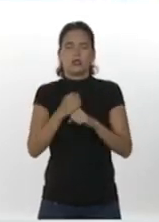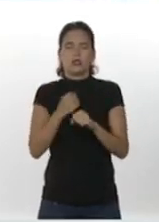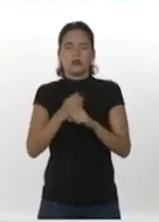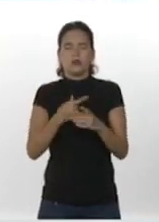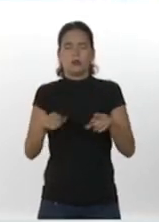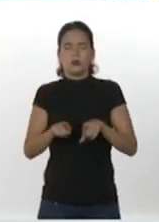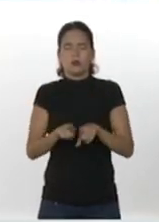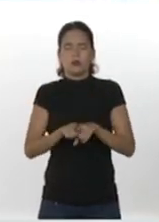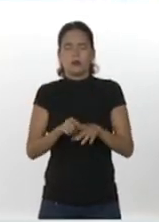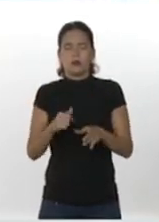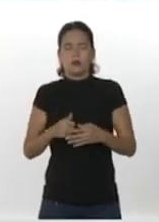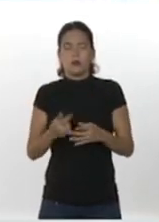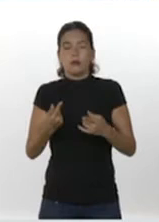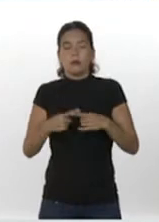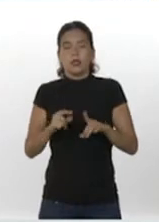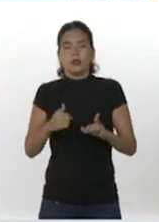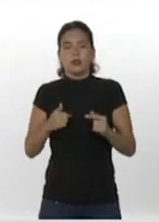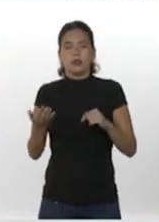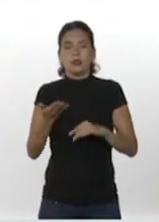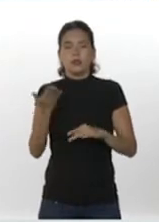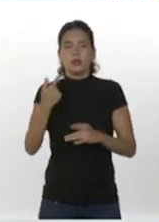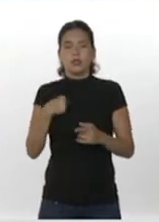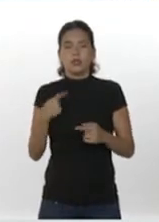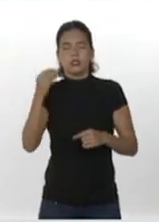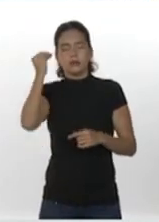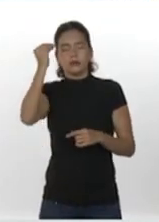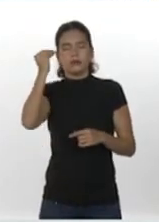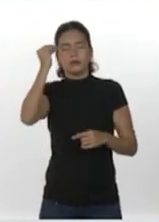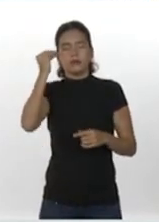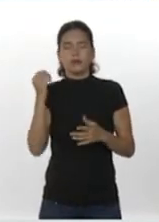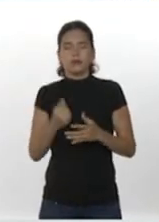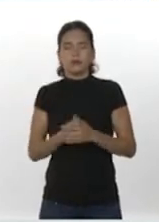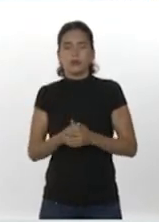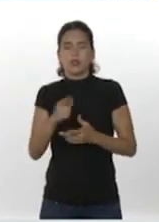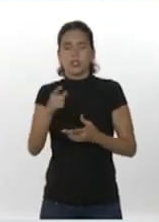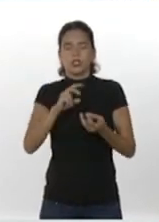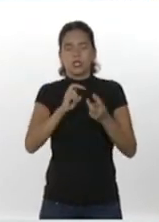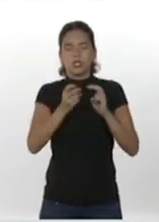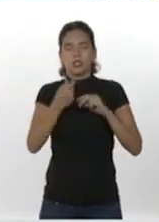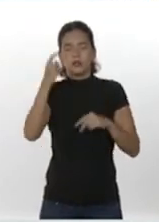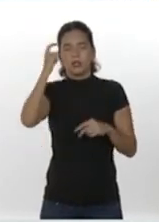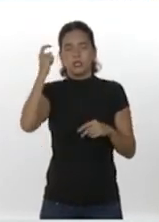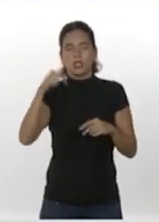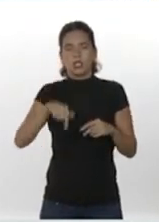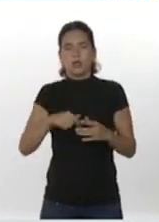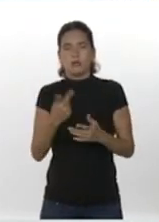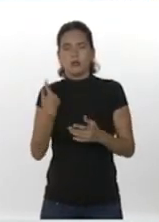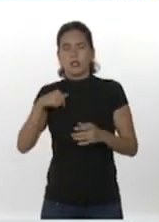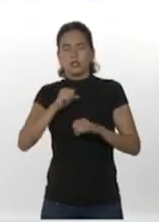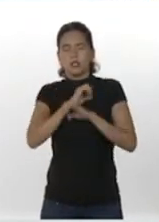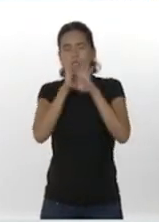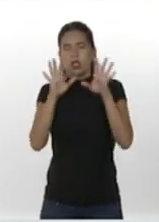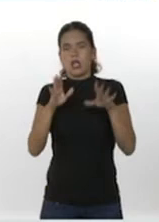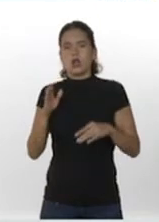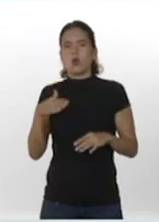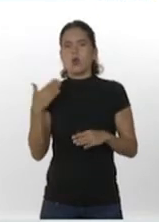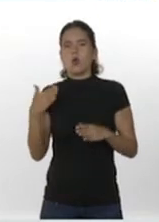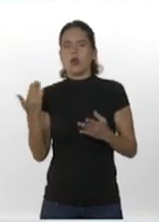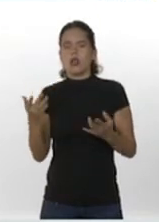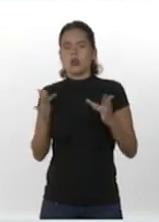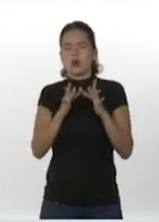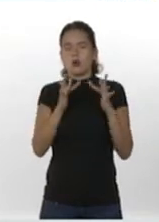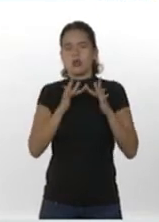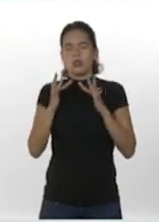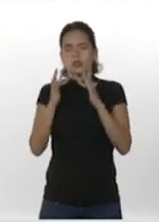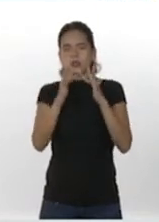mismas. Sin embargo, es importante reflexionar y bueno, este es el tema del día de hoy, para tener en cuenta cuál es la conexión que hay